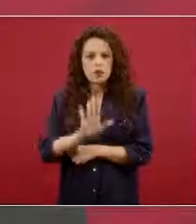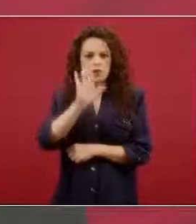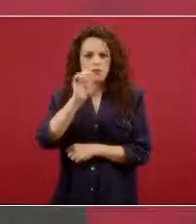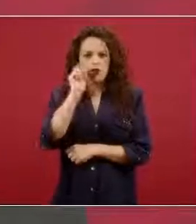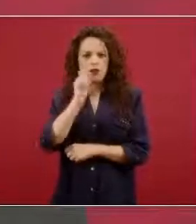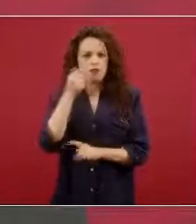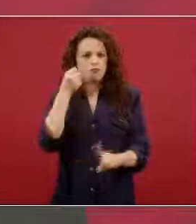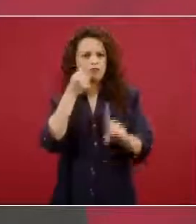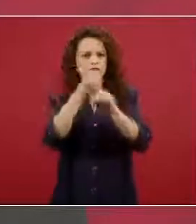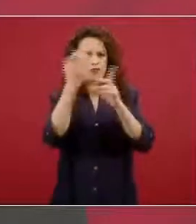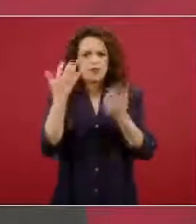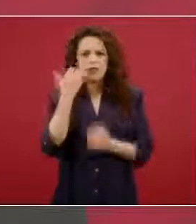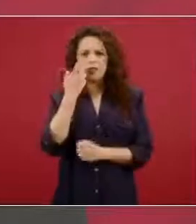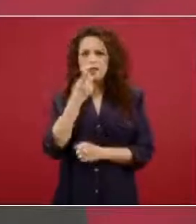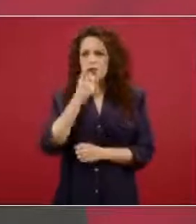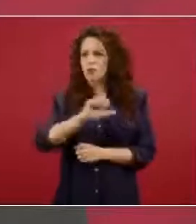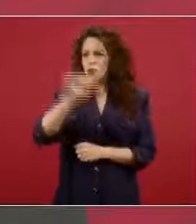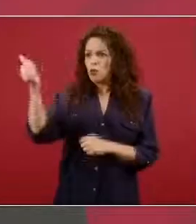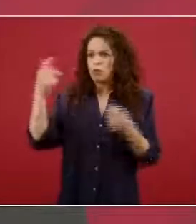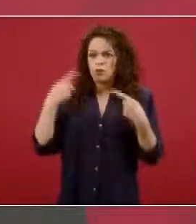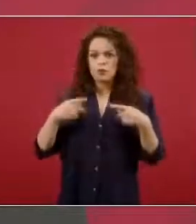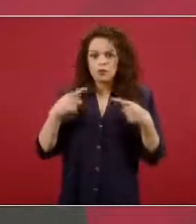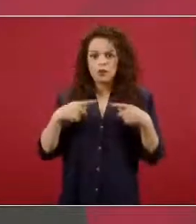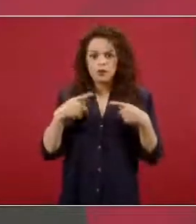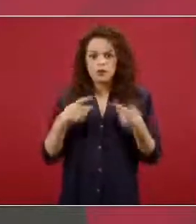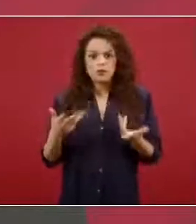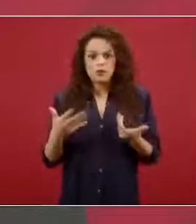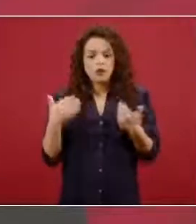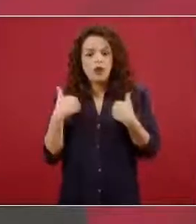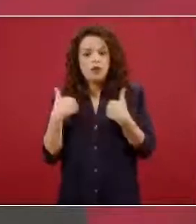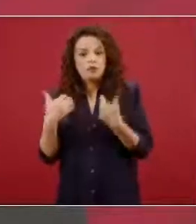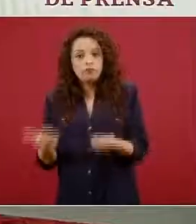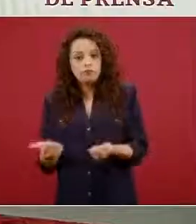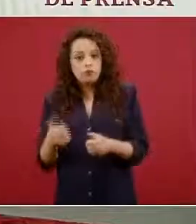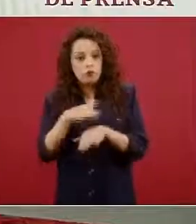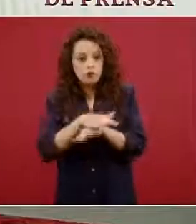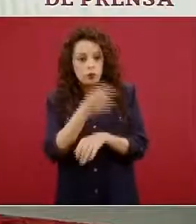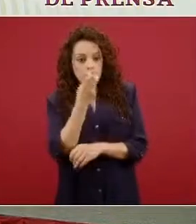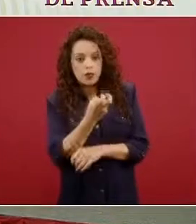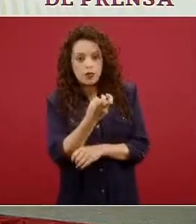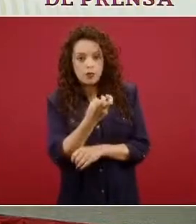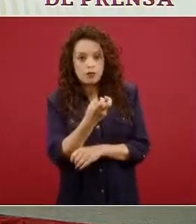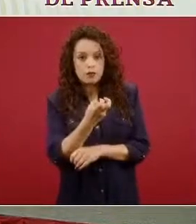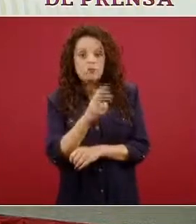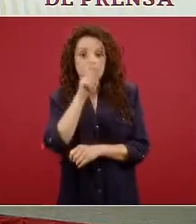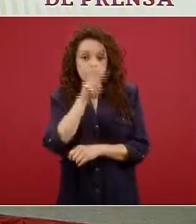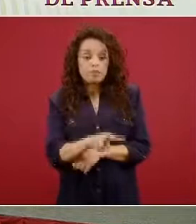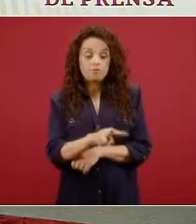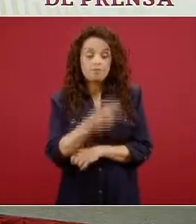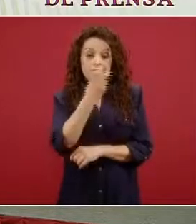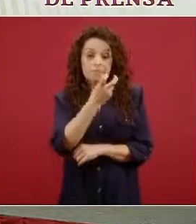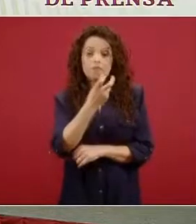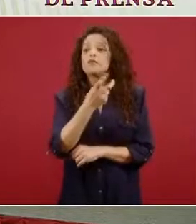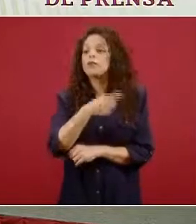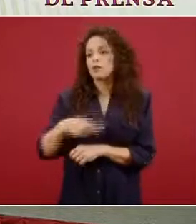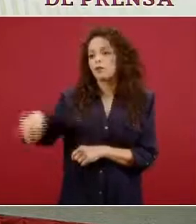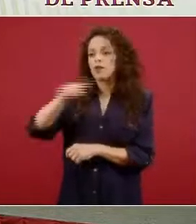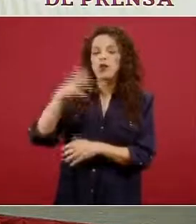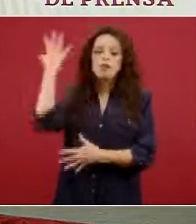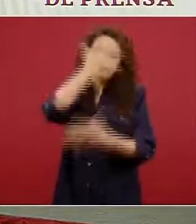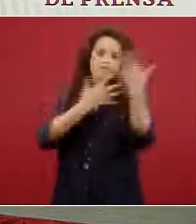en la comprensión que otras personas tienen de la situación y confunden, definitivamente confunden. Entonces esta es